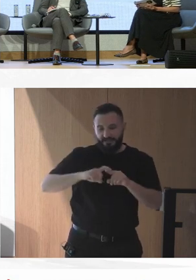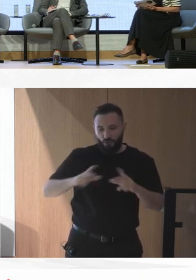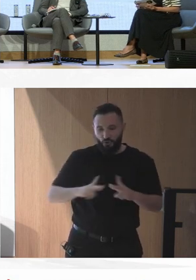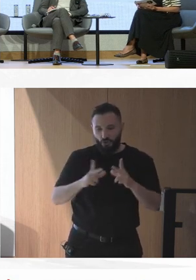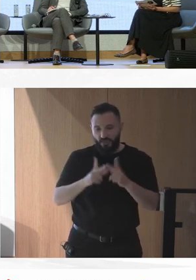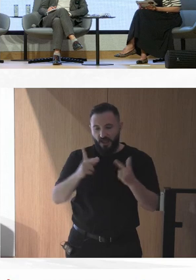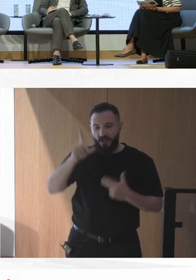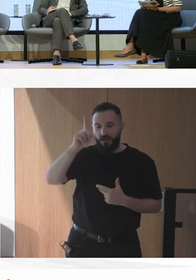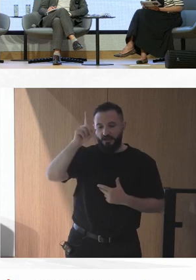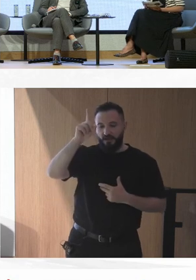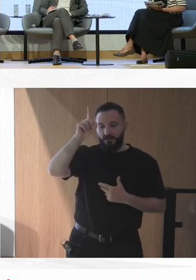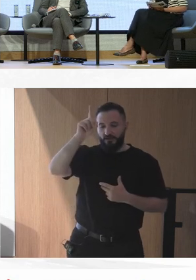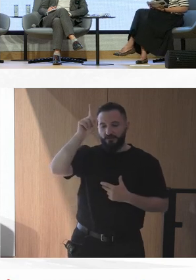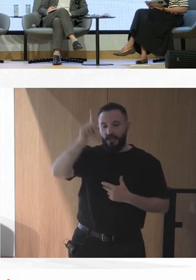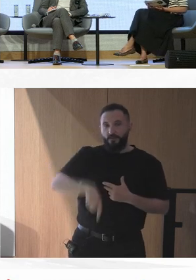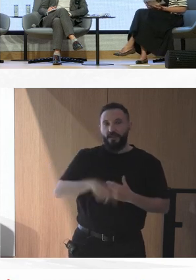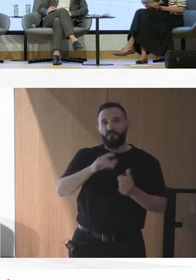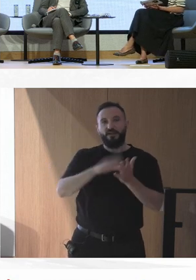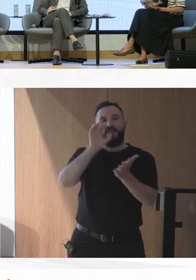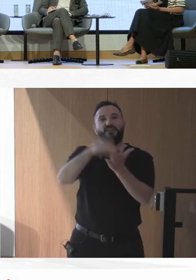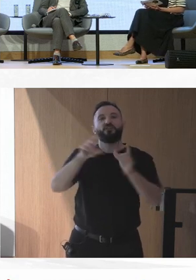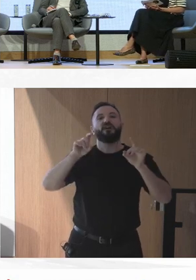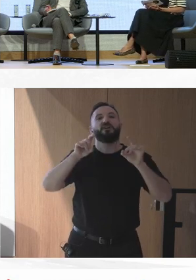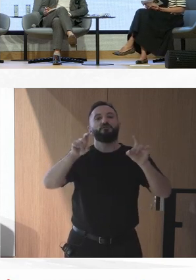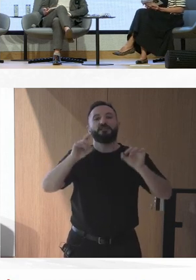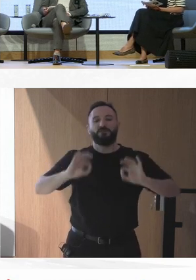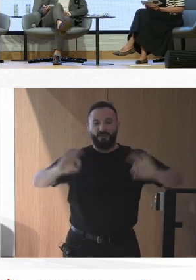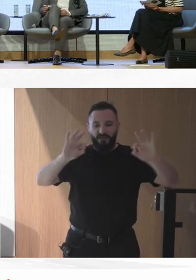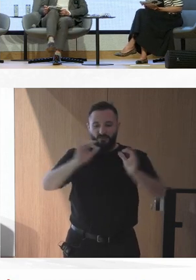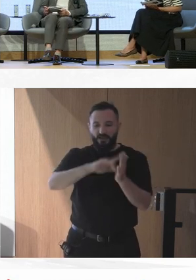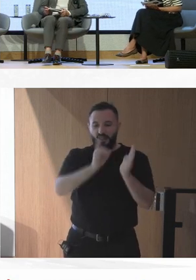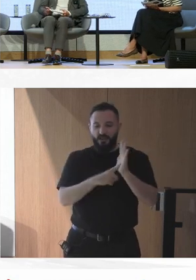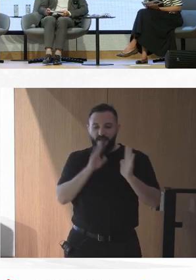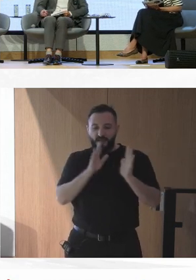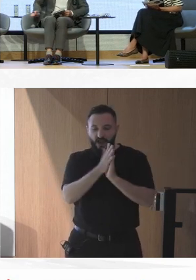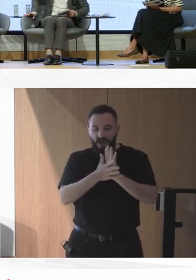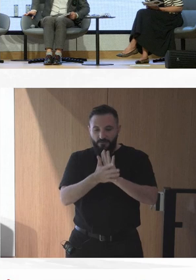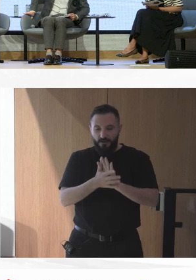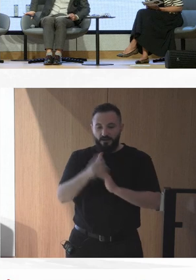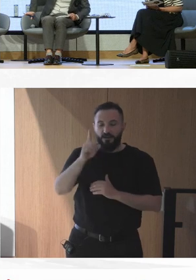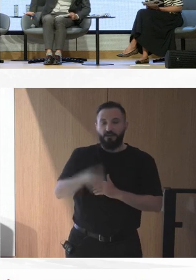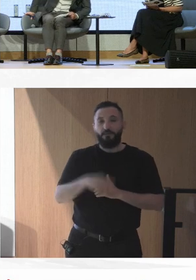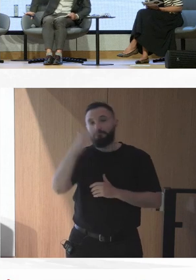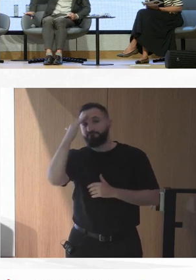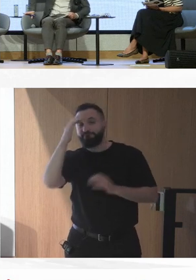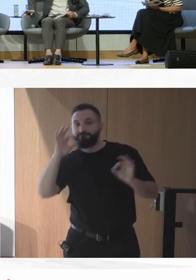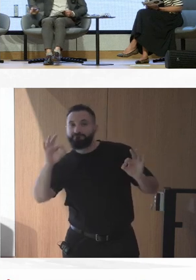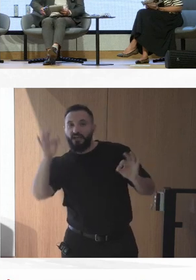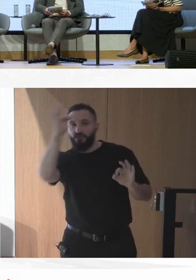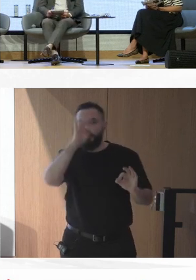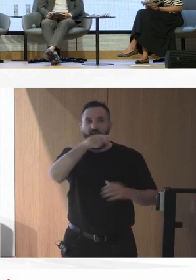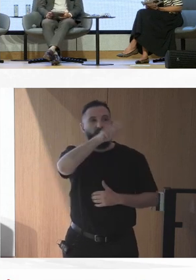internamiento en centro educativo especial, esta es la terminología que usa la ley, ¿no?, que en principio sería, ¿no?, para personas con